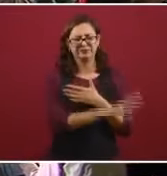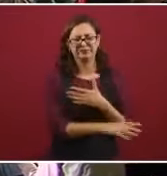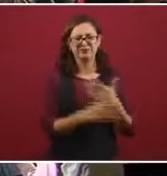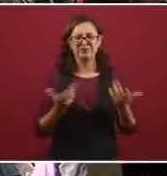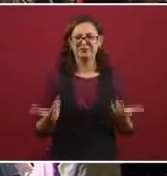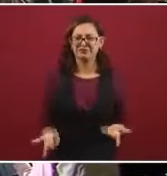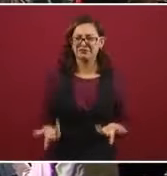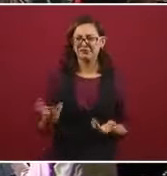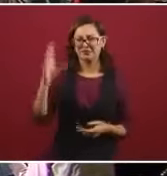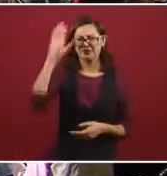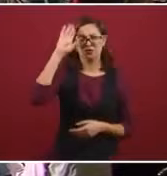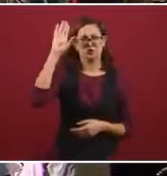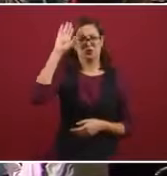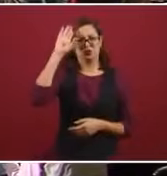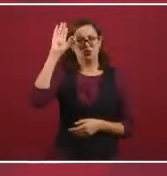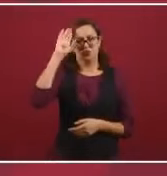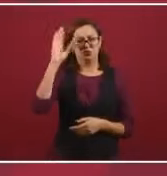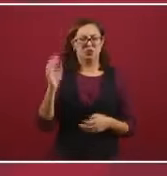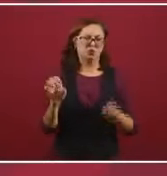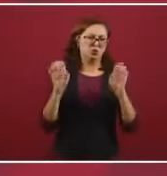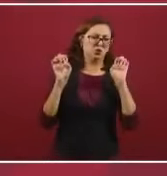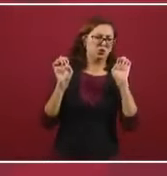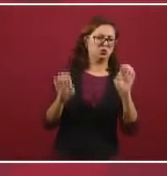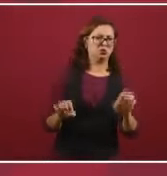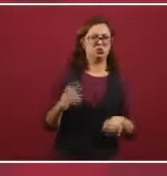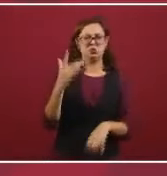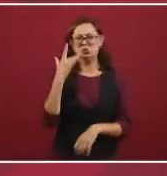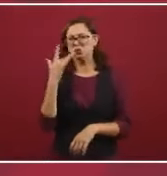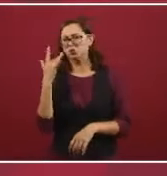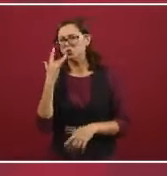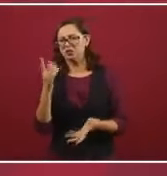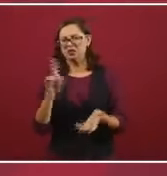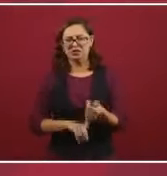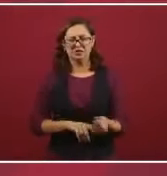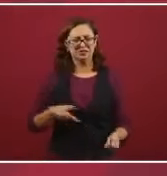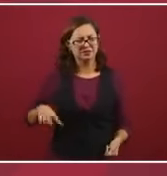superfluos, el lujo en el gobierno,